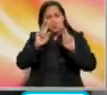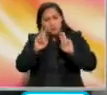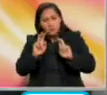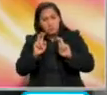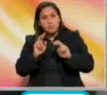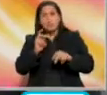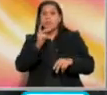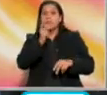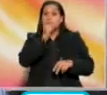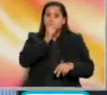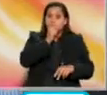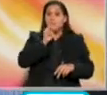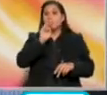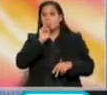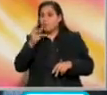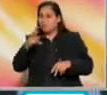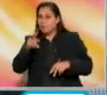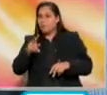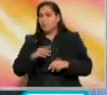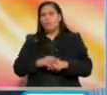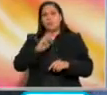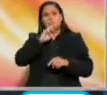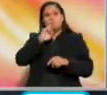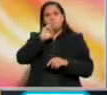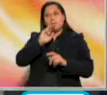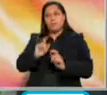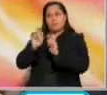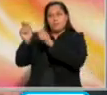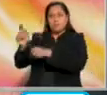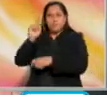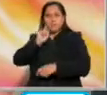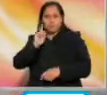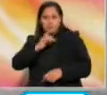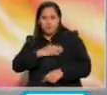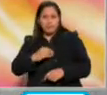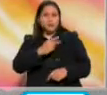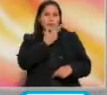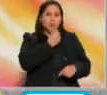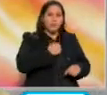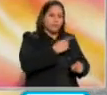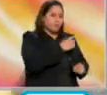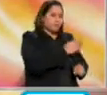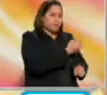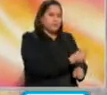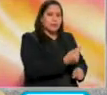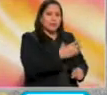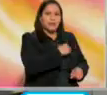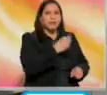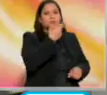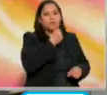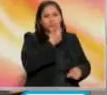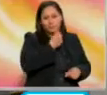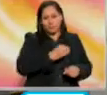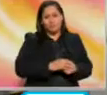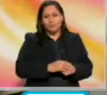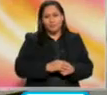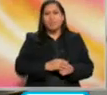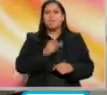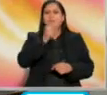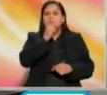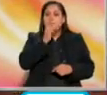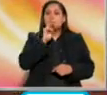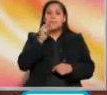mamá y papá, porque luego también dividimos, esto que lo hable la mamá con las hijas, esto yo como hombre, papá, lo hablo con mis hijos. Claro.